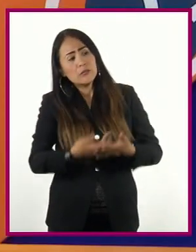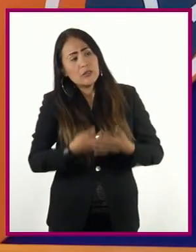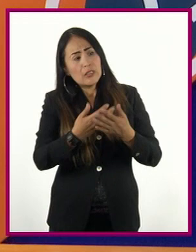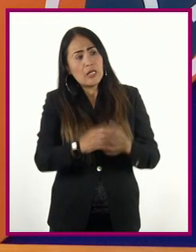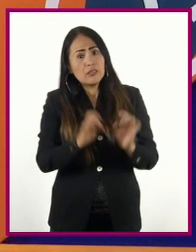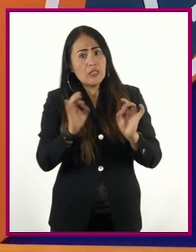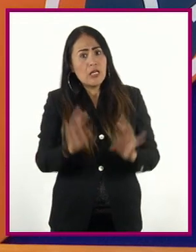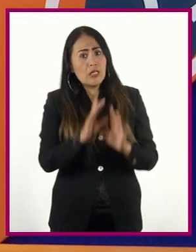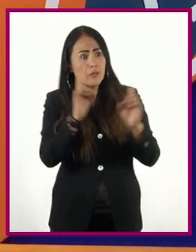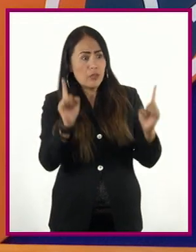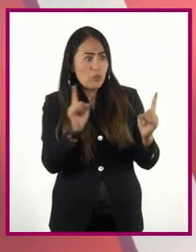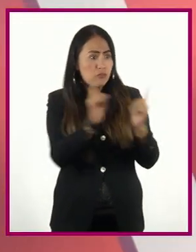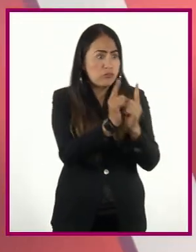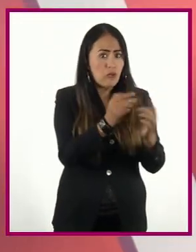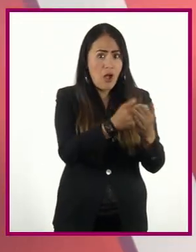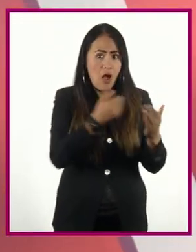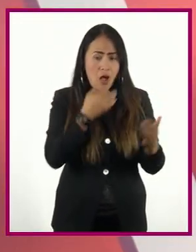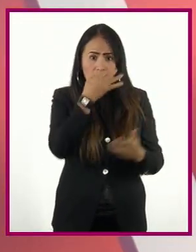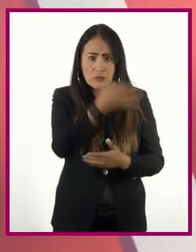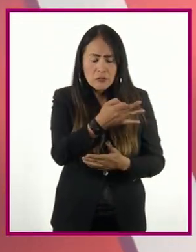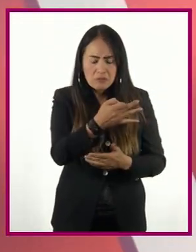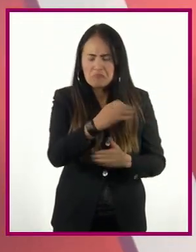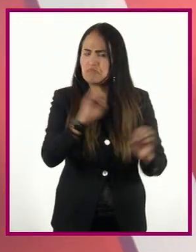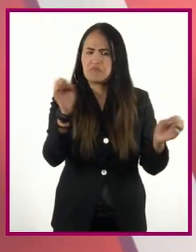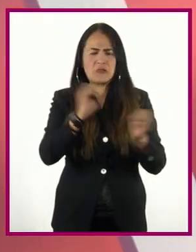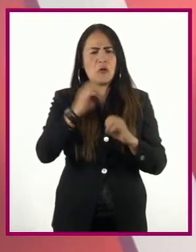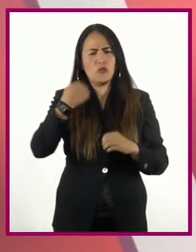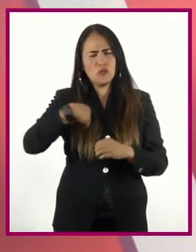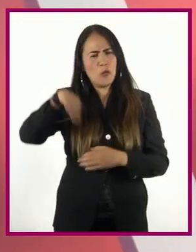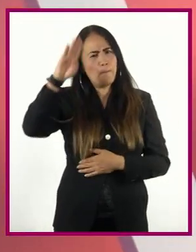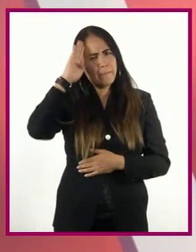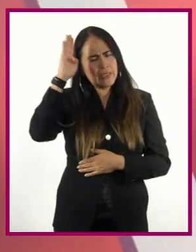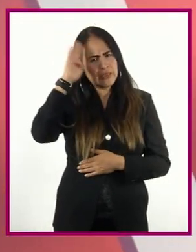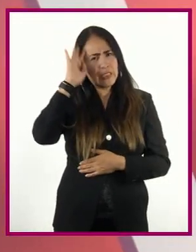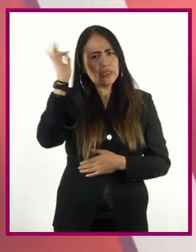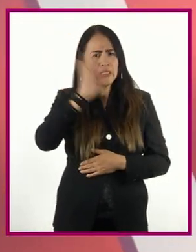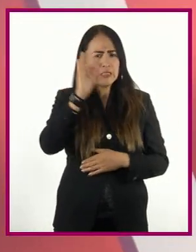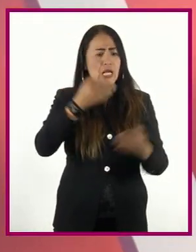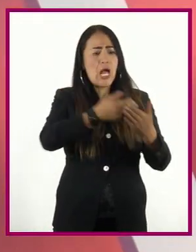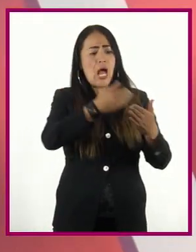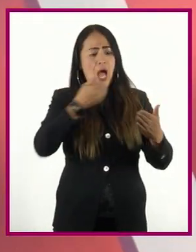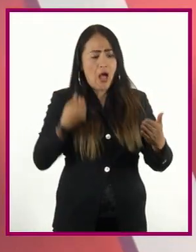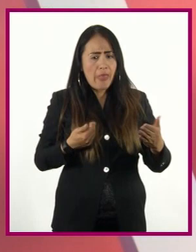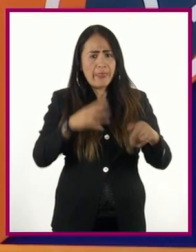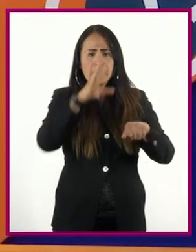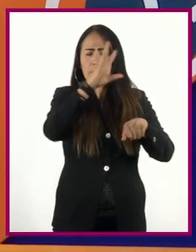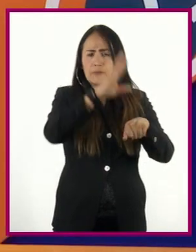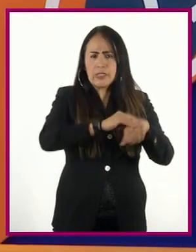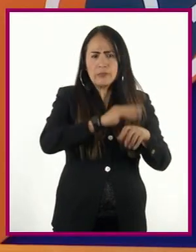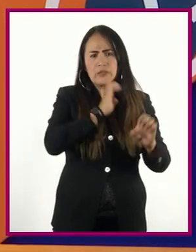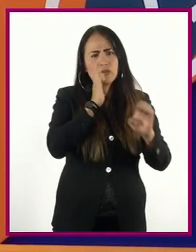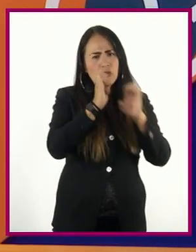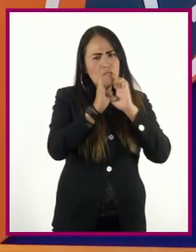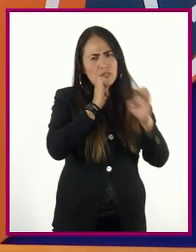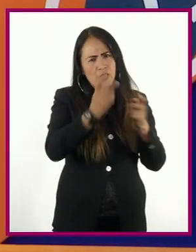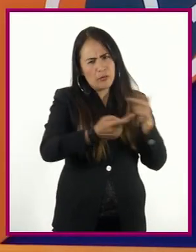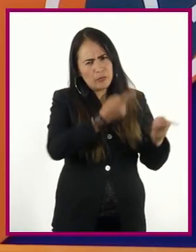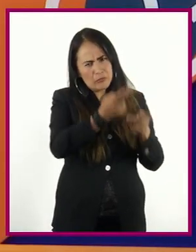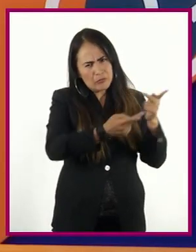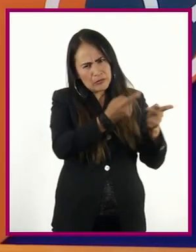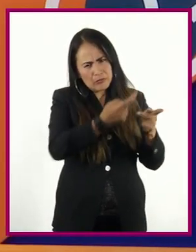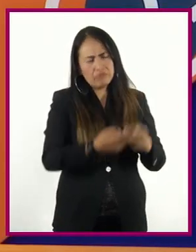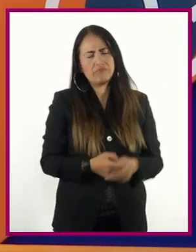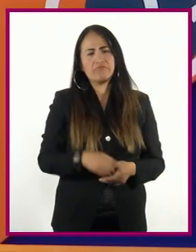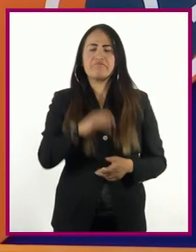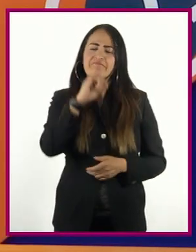soltó las preguntas sin previo aviso. Me imagino que le habrá pedido la entrevista con anticipación. Así es. Y con